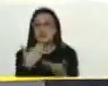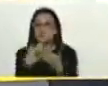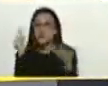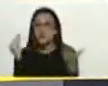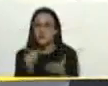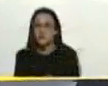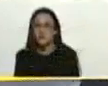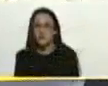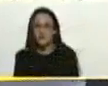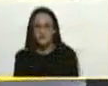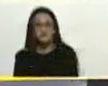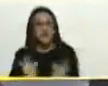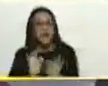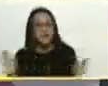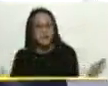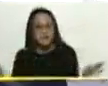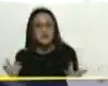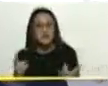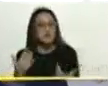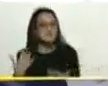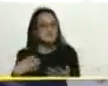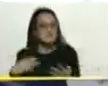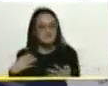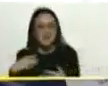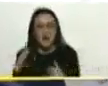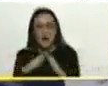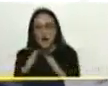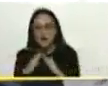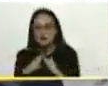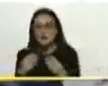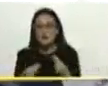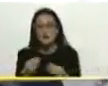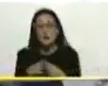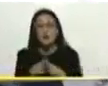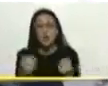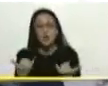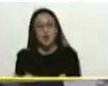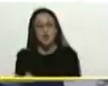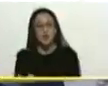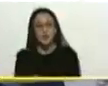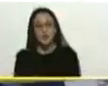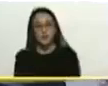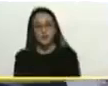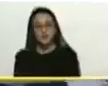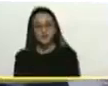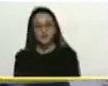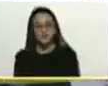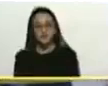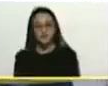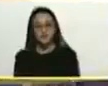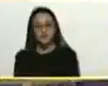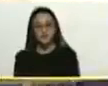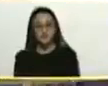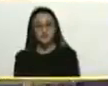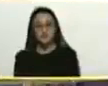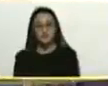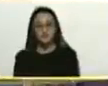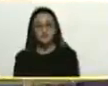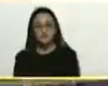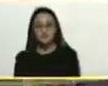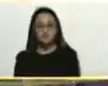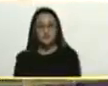y cabilla edificio casa producimos de todo ahora y cada vez será más